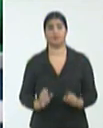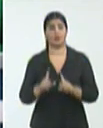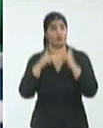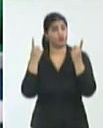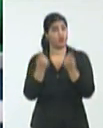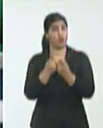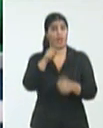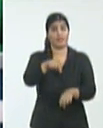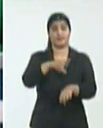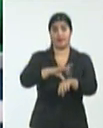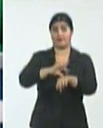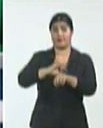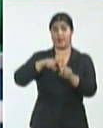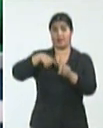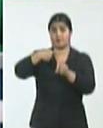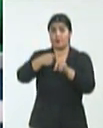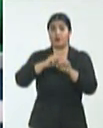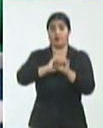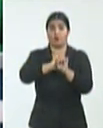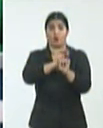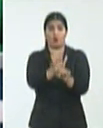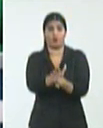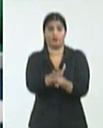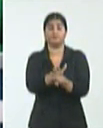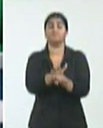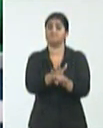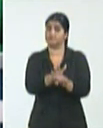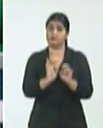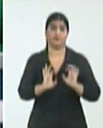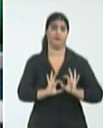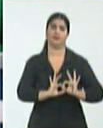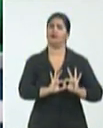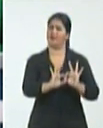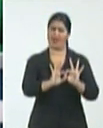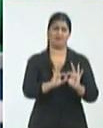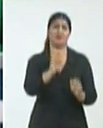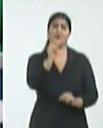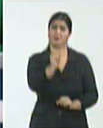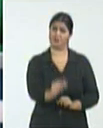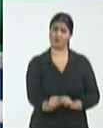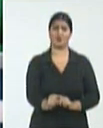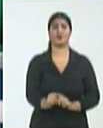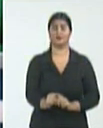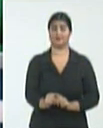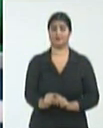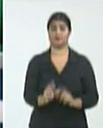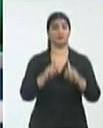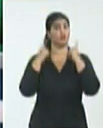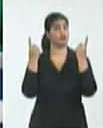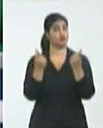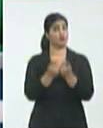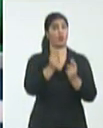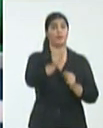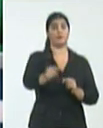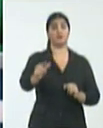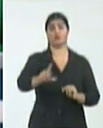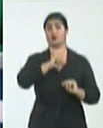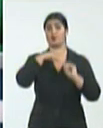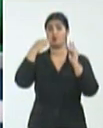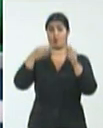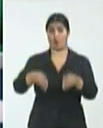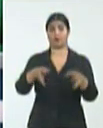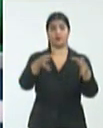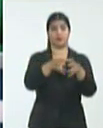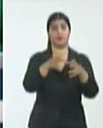estos pacientes. Podemos resumir que de todos los pacientes que se fallecieron,